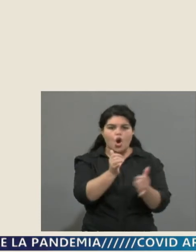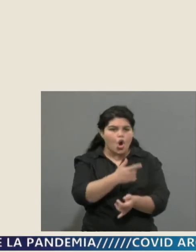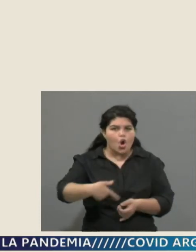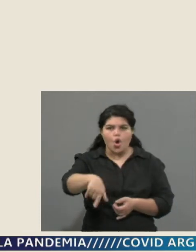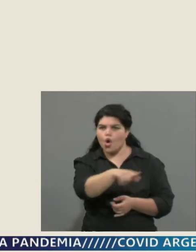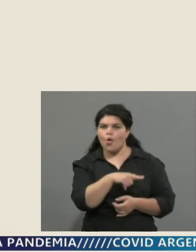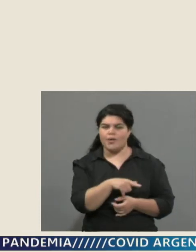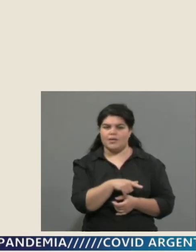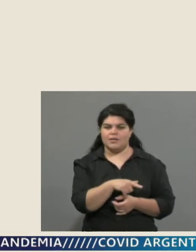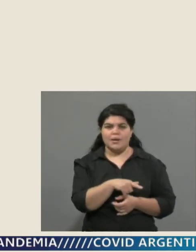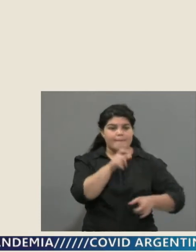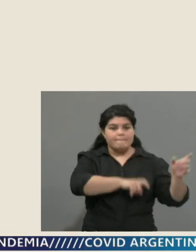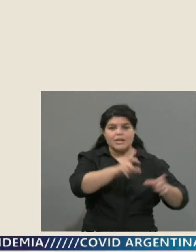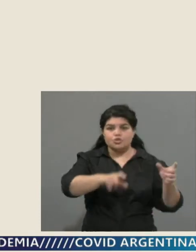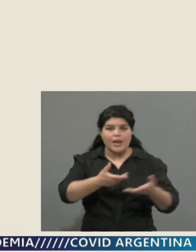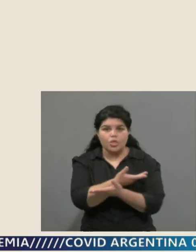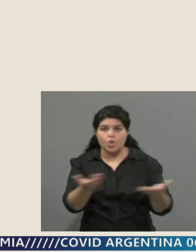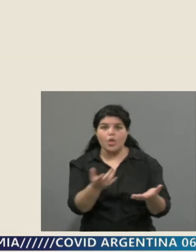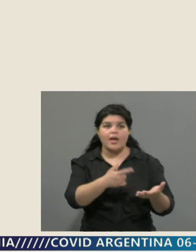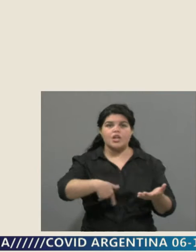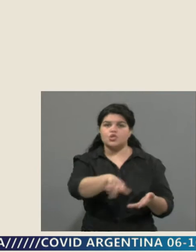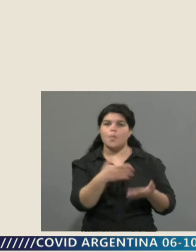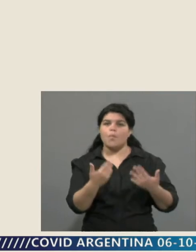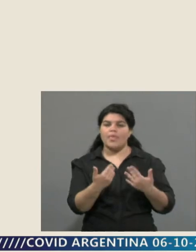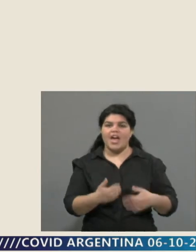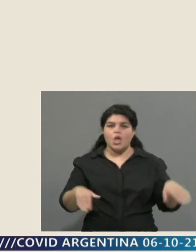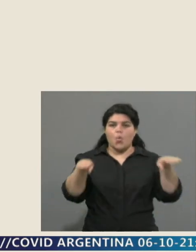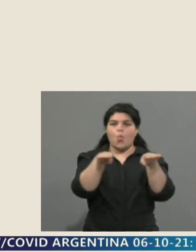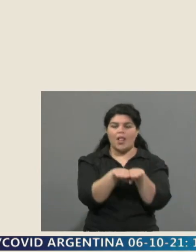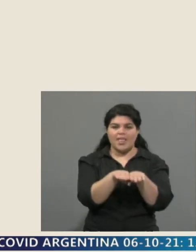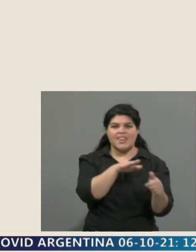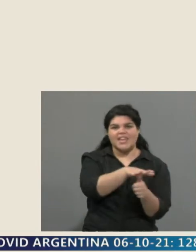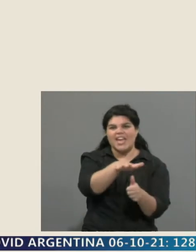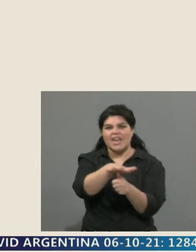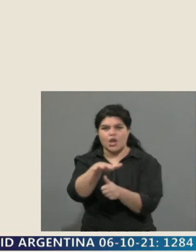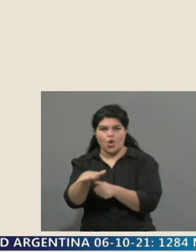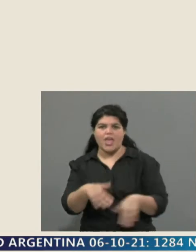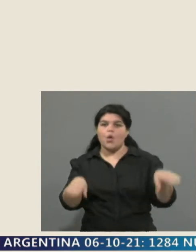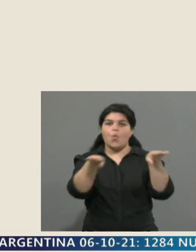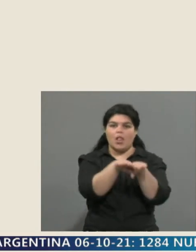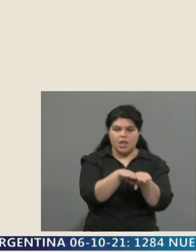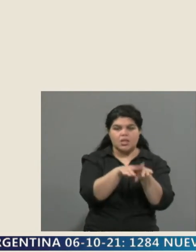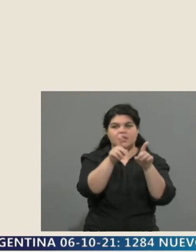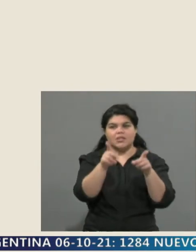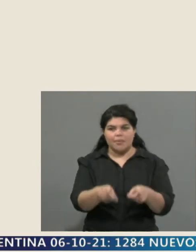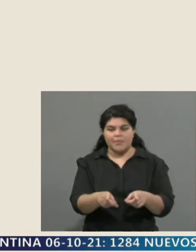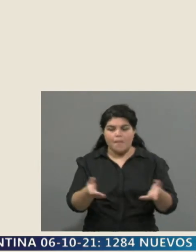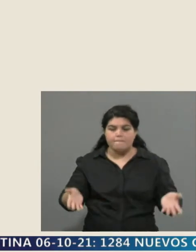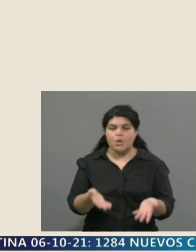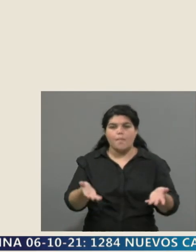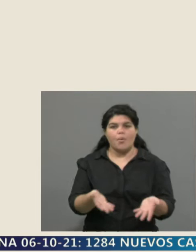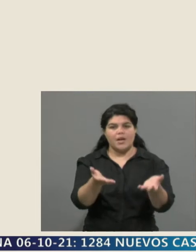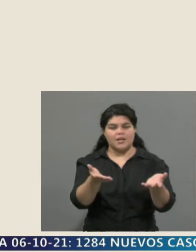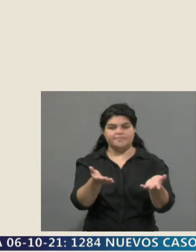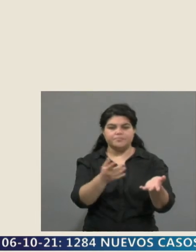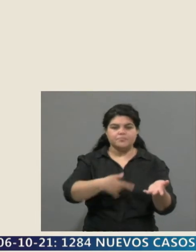responsables frente a la sexualidad, mejor dicho, promover la igualdad de trato entre géneros, promover el